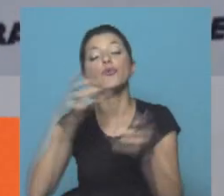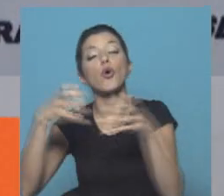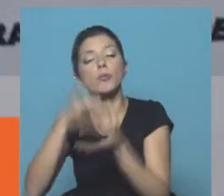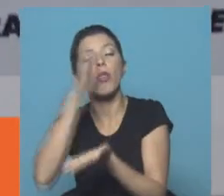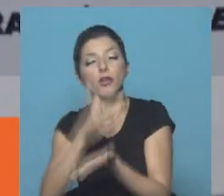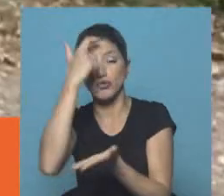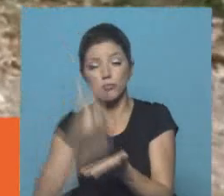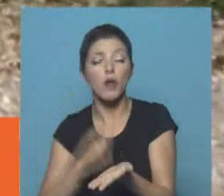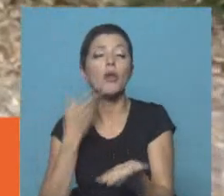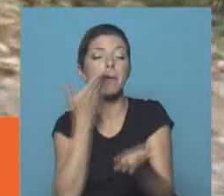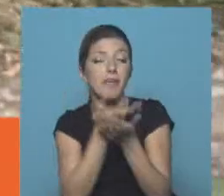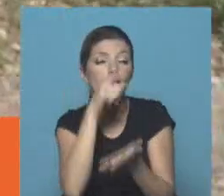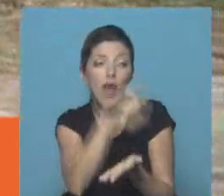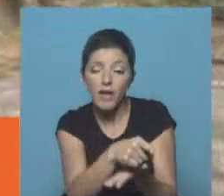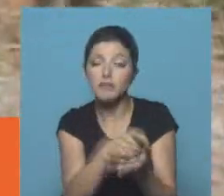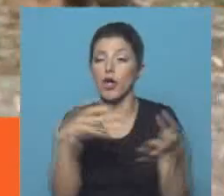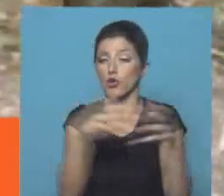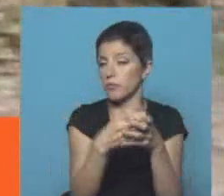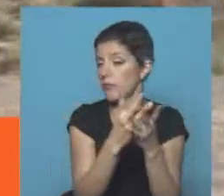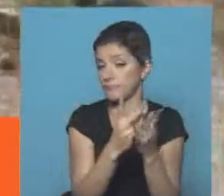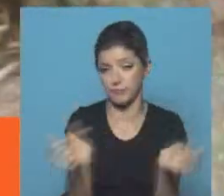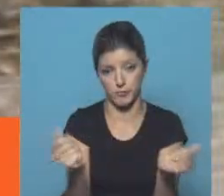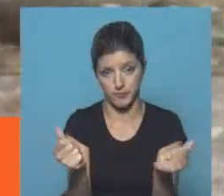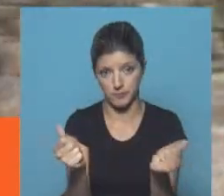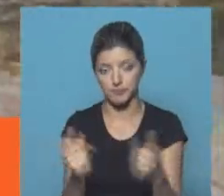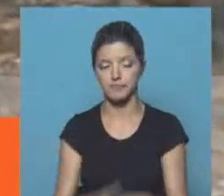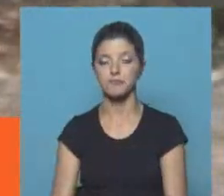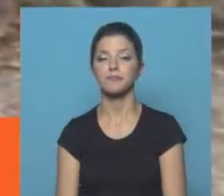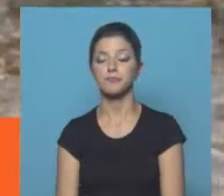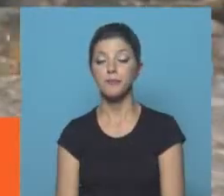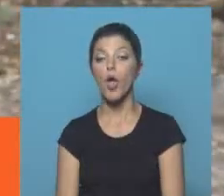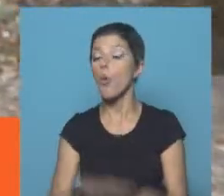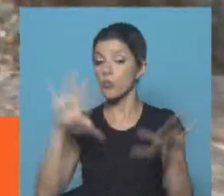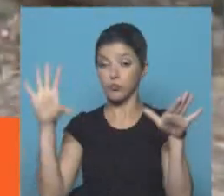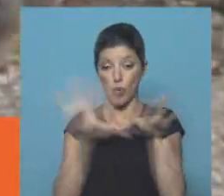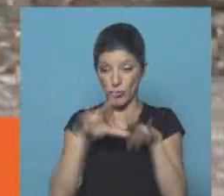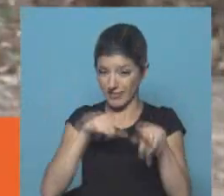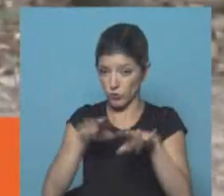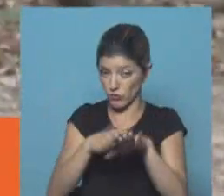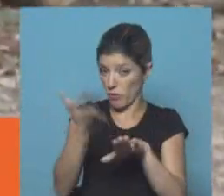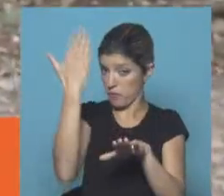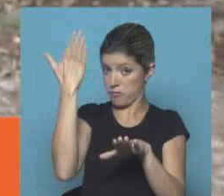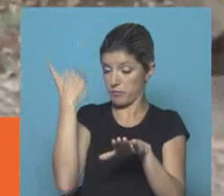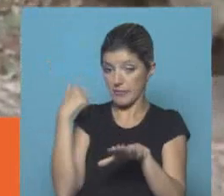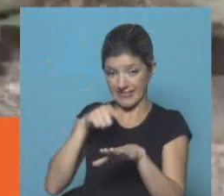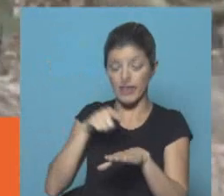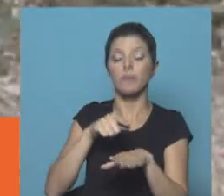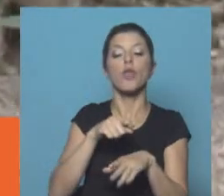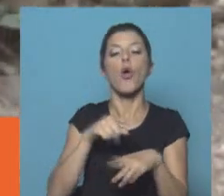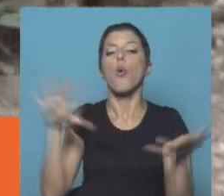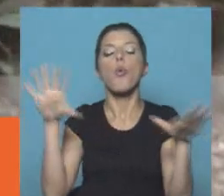humanos e inclusive algunos sectores de la oposición. Y este hecho, curiosamente, se da en una circunstancia donde estos